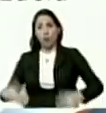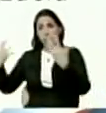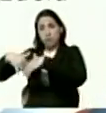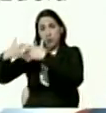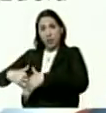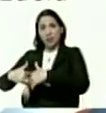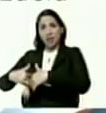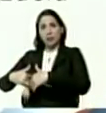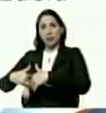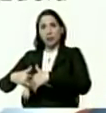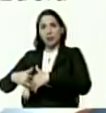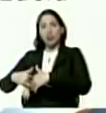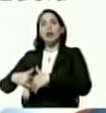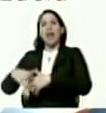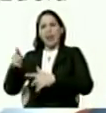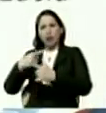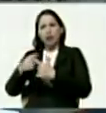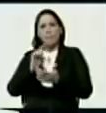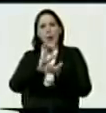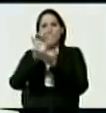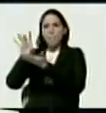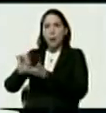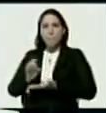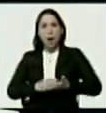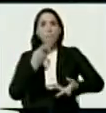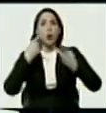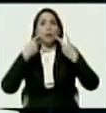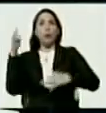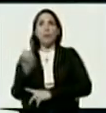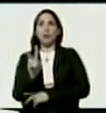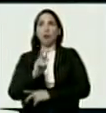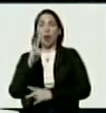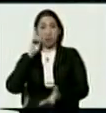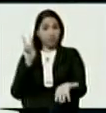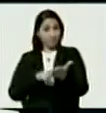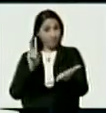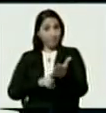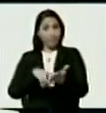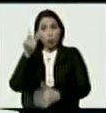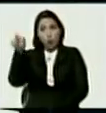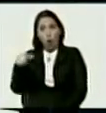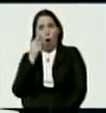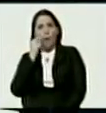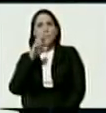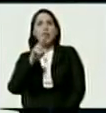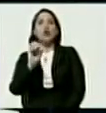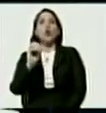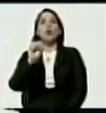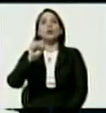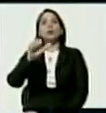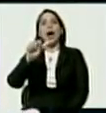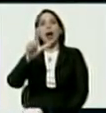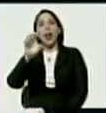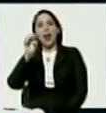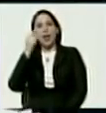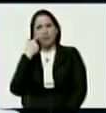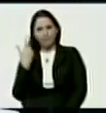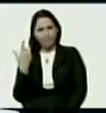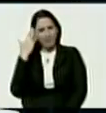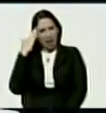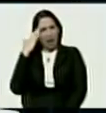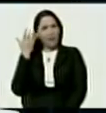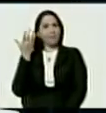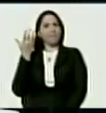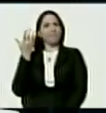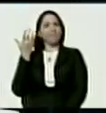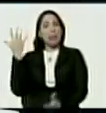a políticos en Venezuela. ¿Verdad, Manuel Rosales? Que tú de Monómeros sabes